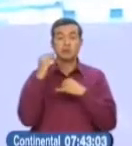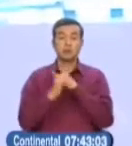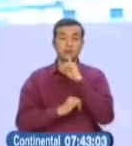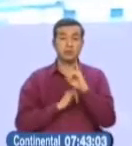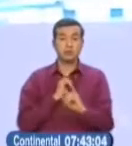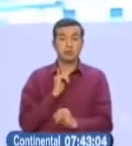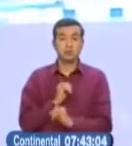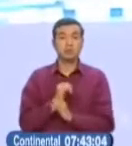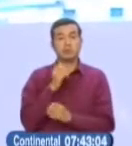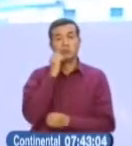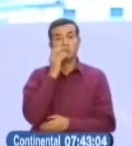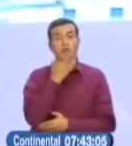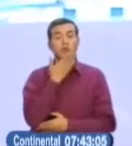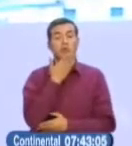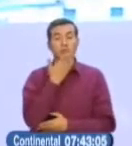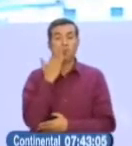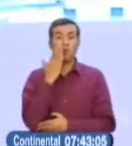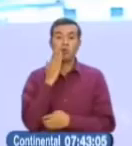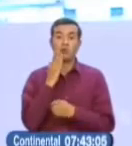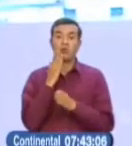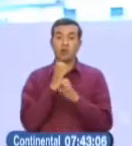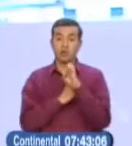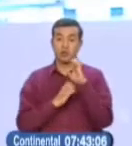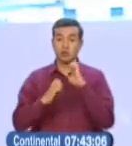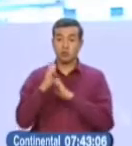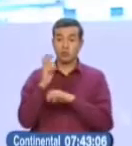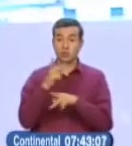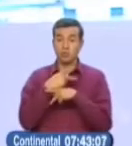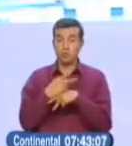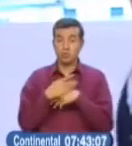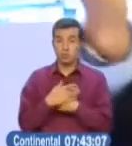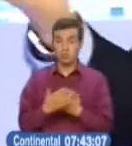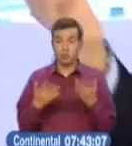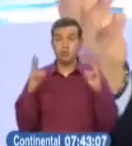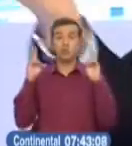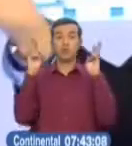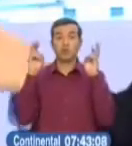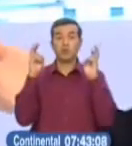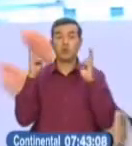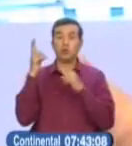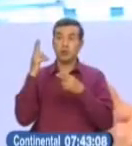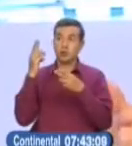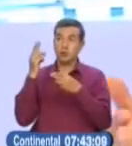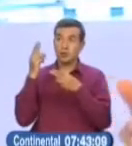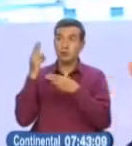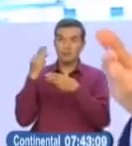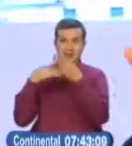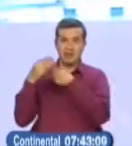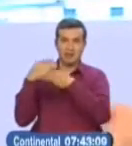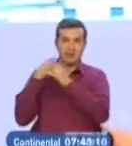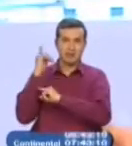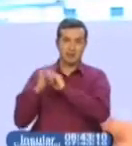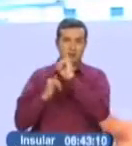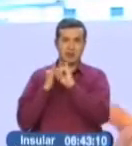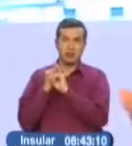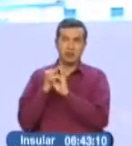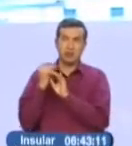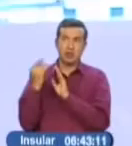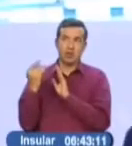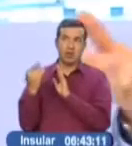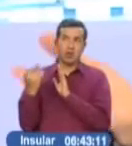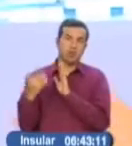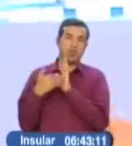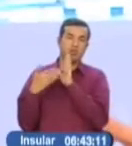internacional. Yo decía que una estructura productiva relacionada con un mercado internacional que nos condiciona no